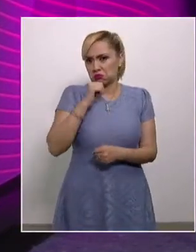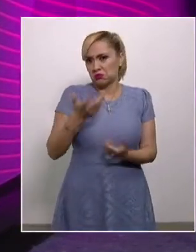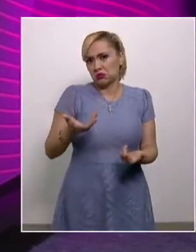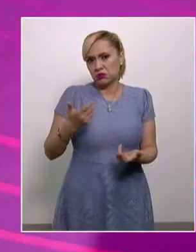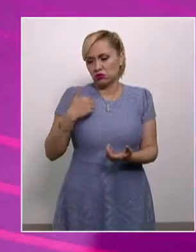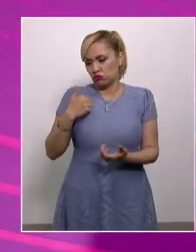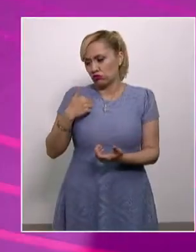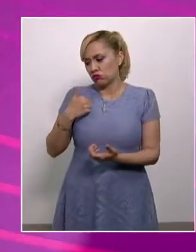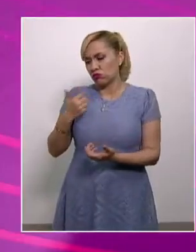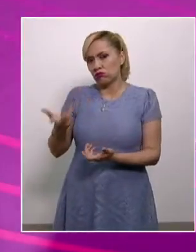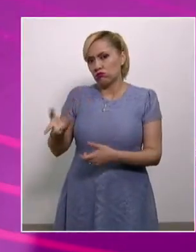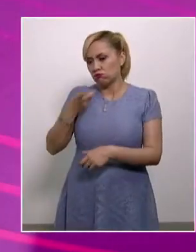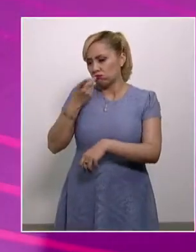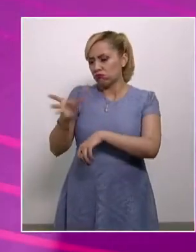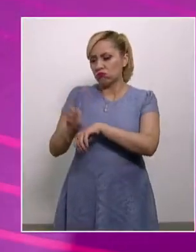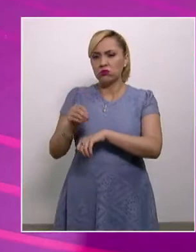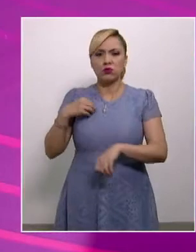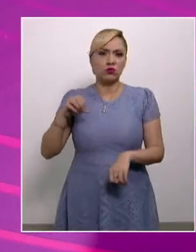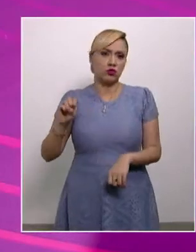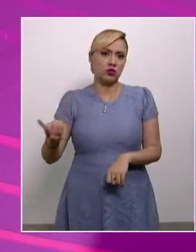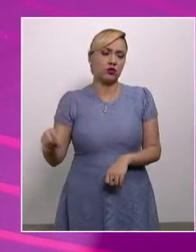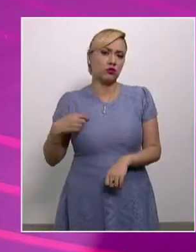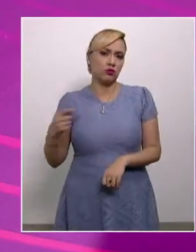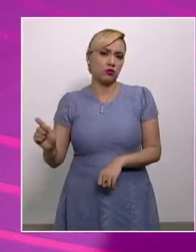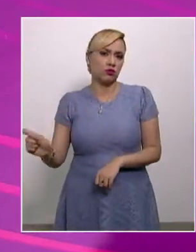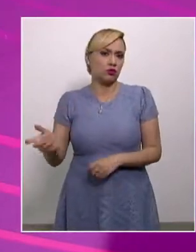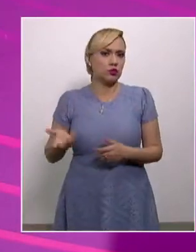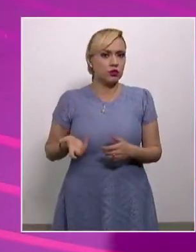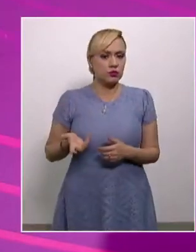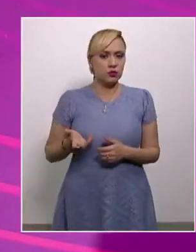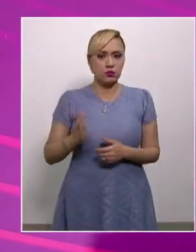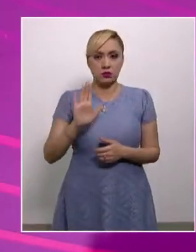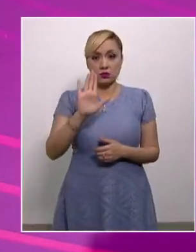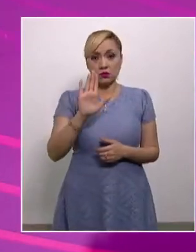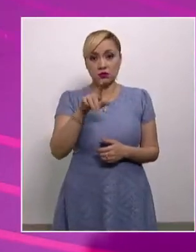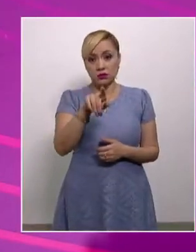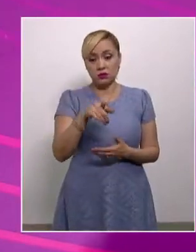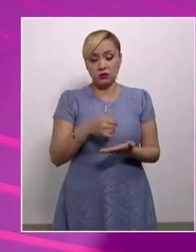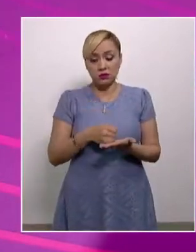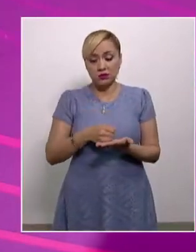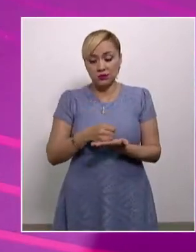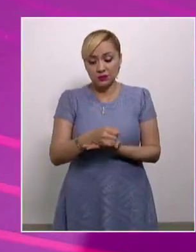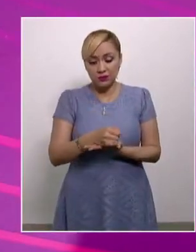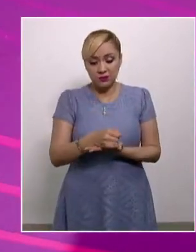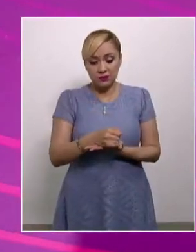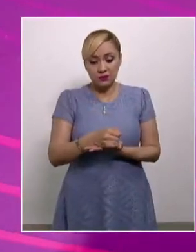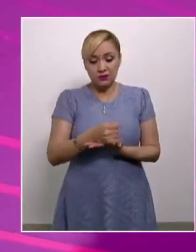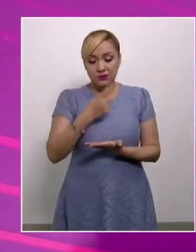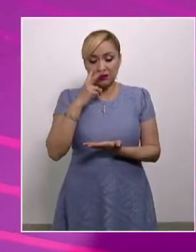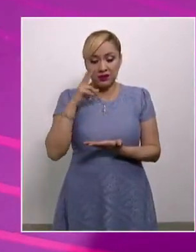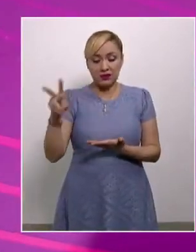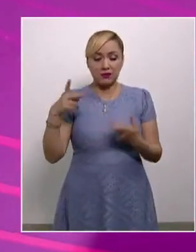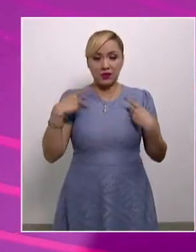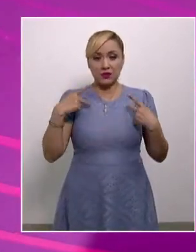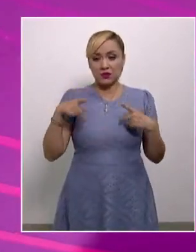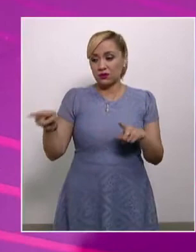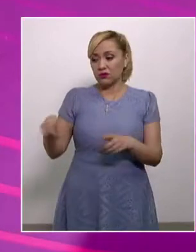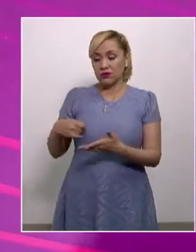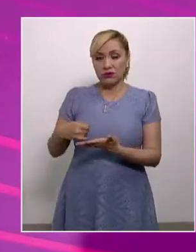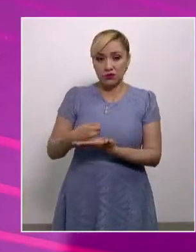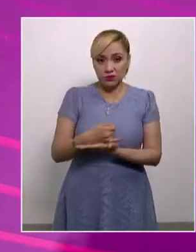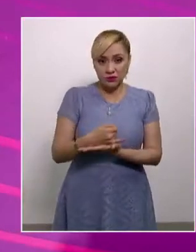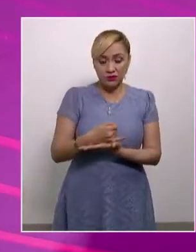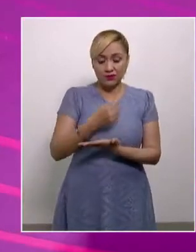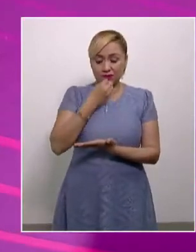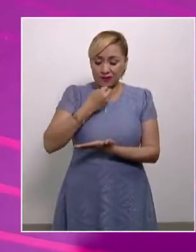le di permiso, es que yo le dije que sí, es que yo soy su novia, pero realmente tomaste esa decisión de forma sin presiones, o fue como